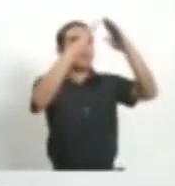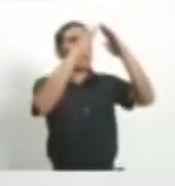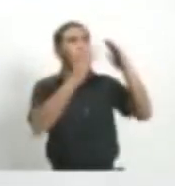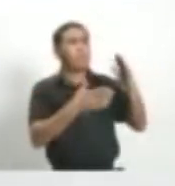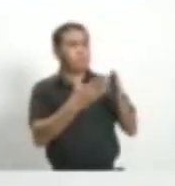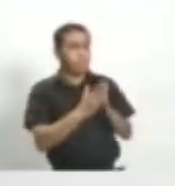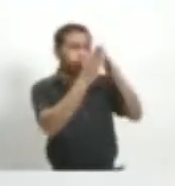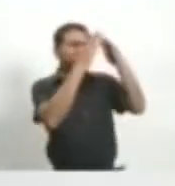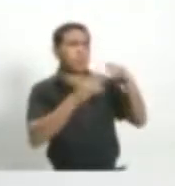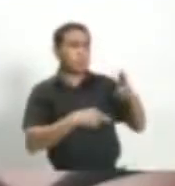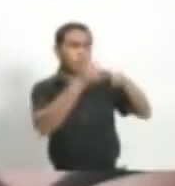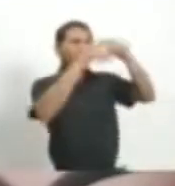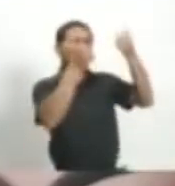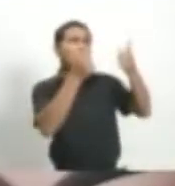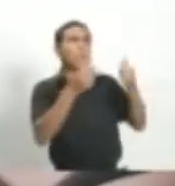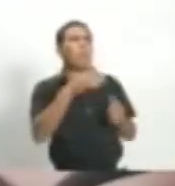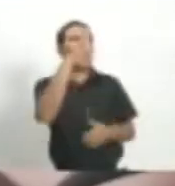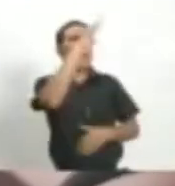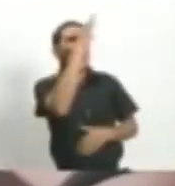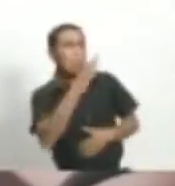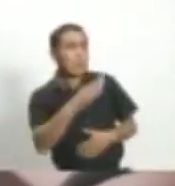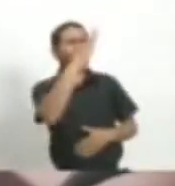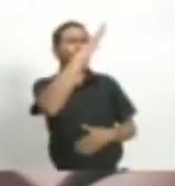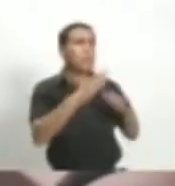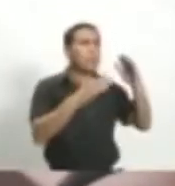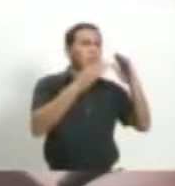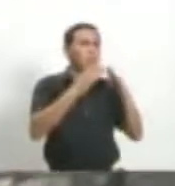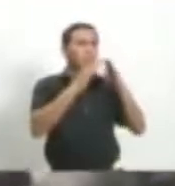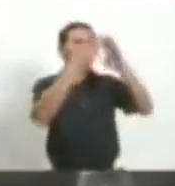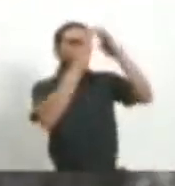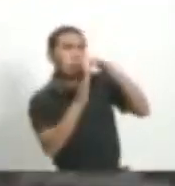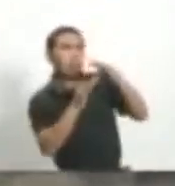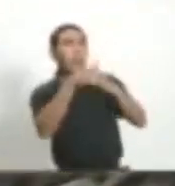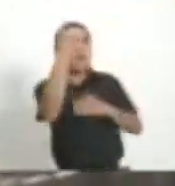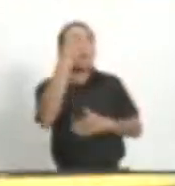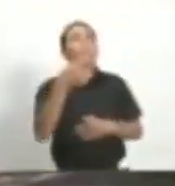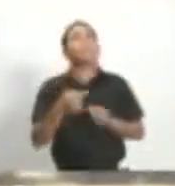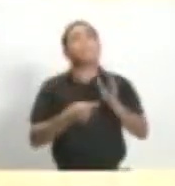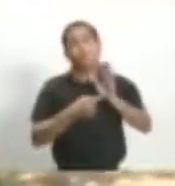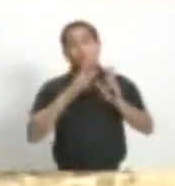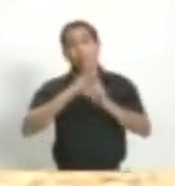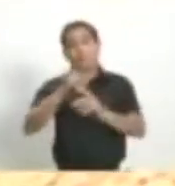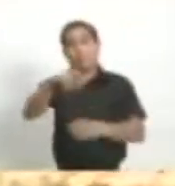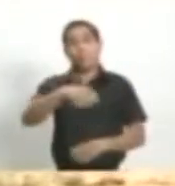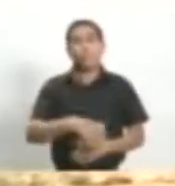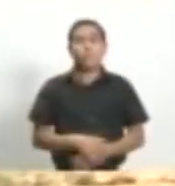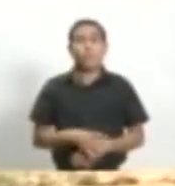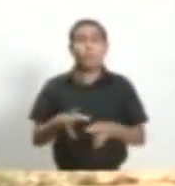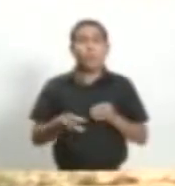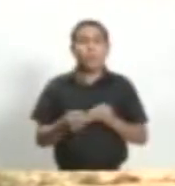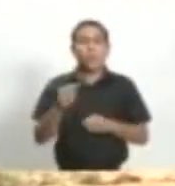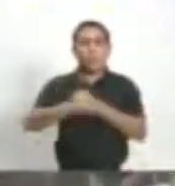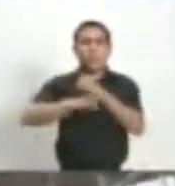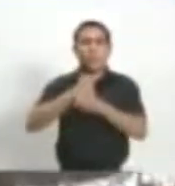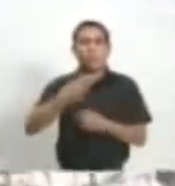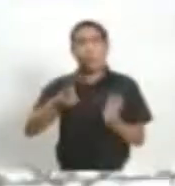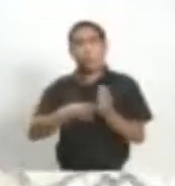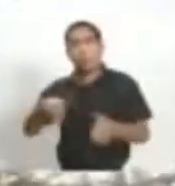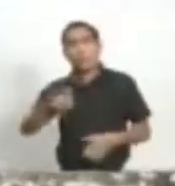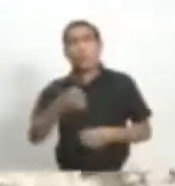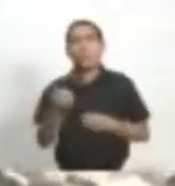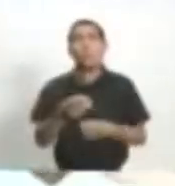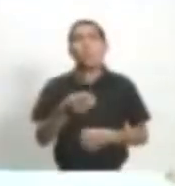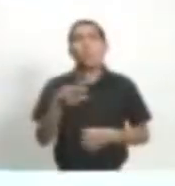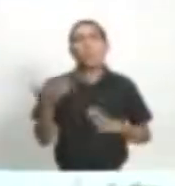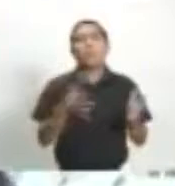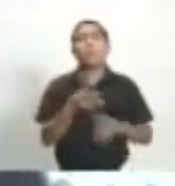garantía directamente con la constructora. El funcionario indicó que en el 2016 fueron cerrados más de 300 obras, de las cuales 200 no